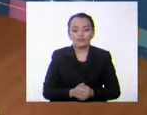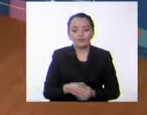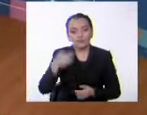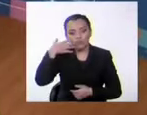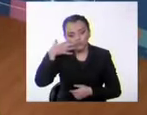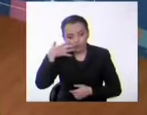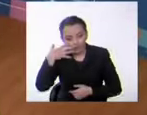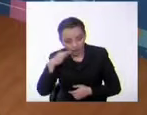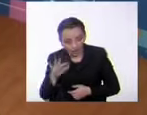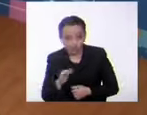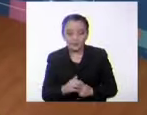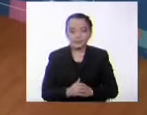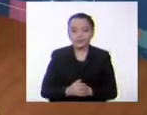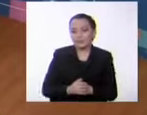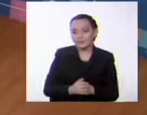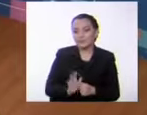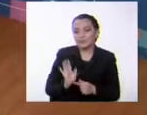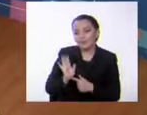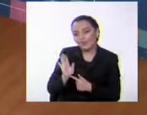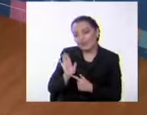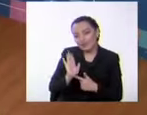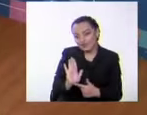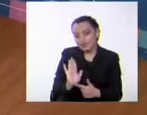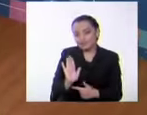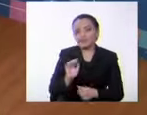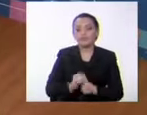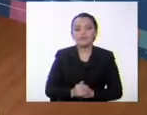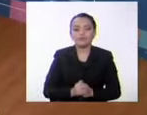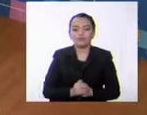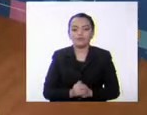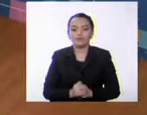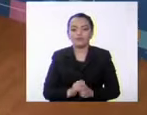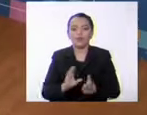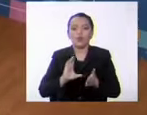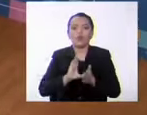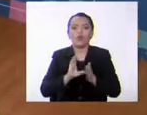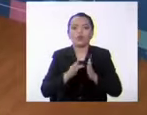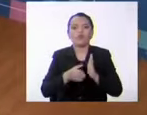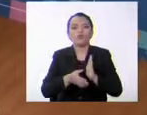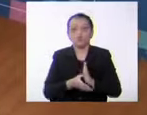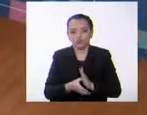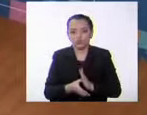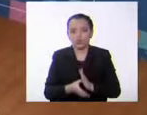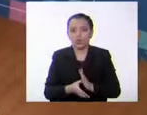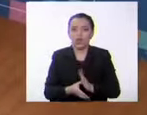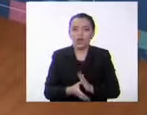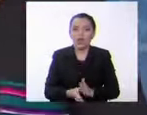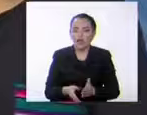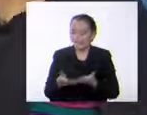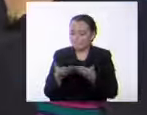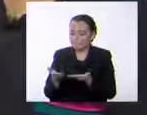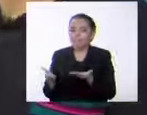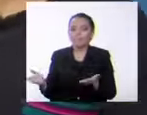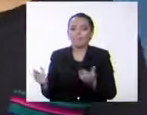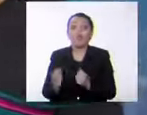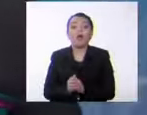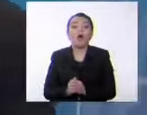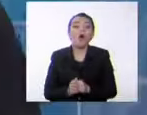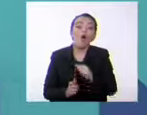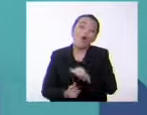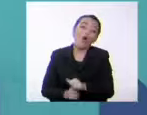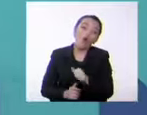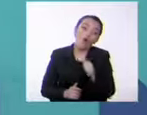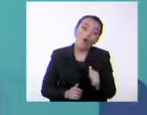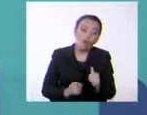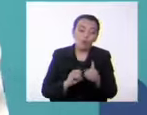interesante, para ejemplificar estos elementos de la cultura material y no material. Y que, bueno, tiene que ver con el petate.